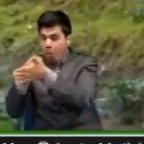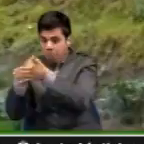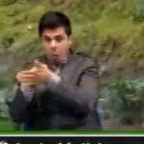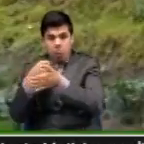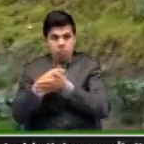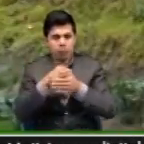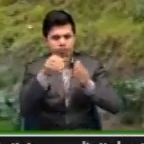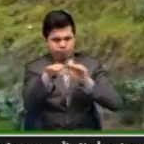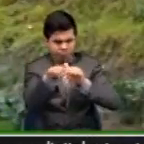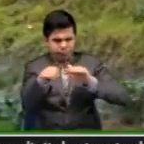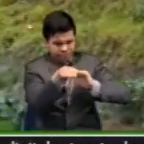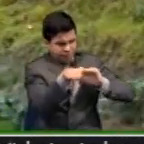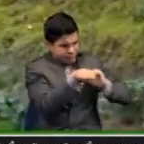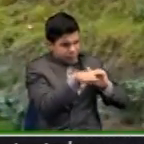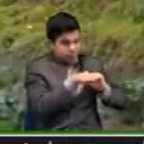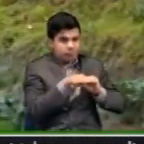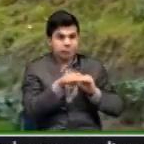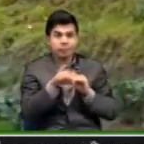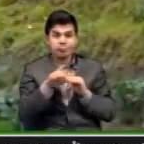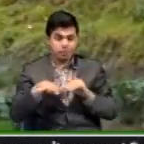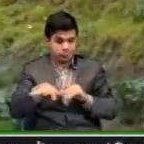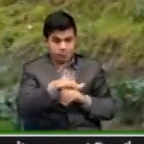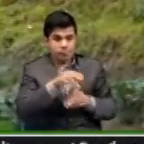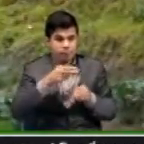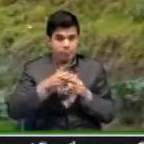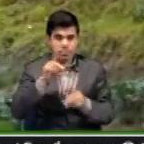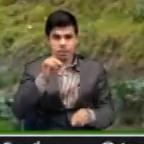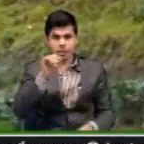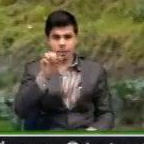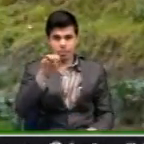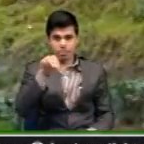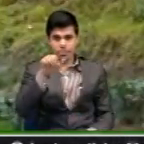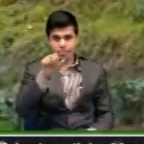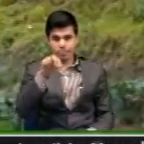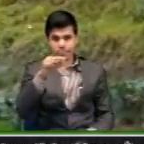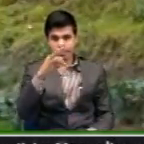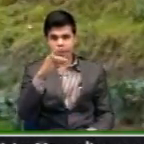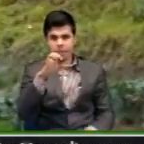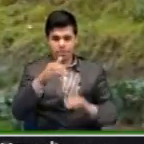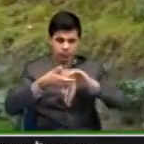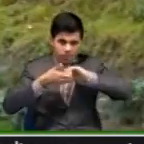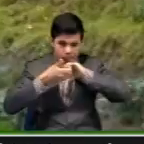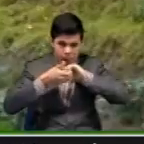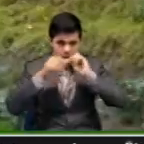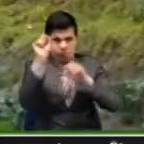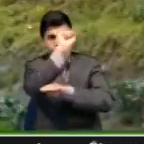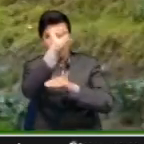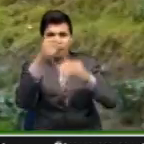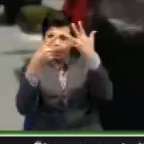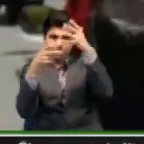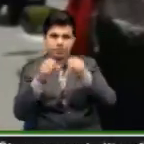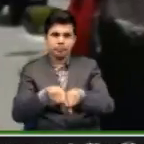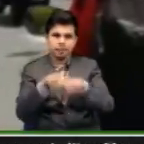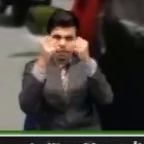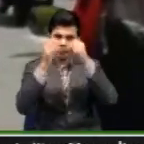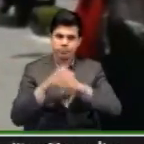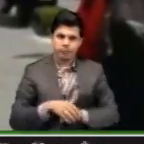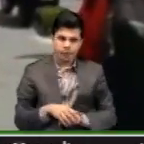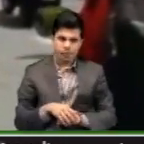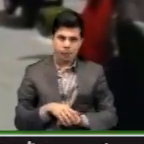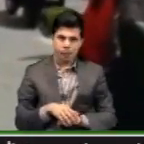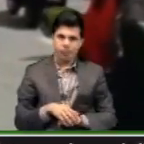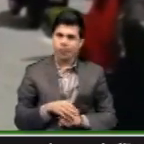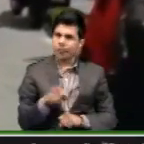diamante en el que se vieron involucrados una tractomula que dañó siete carros la